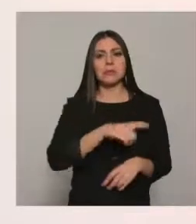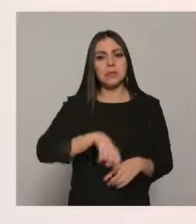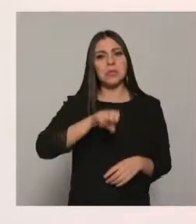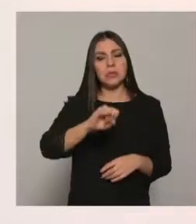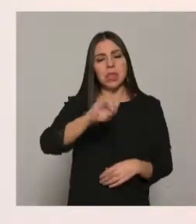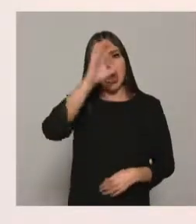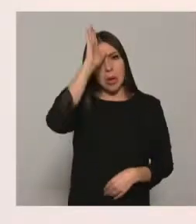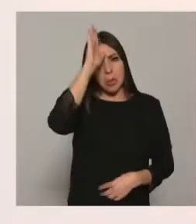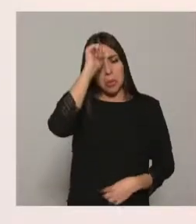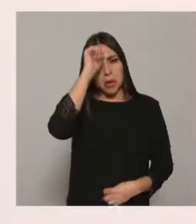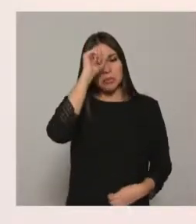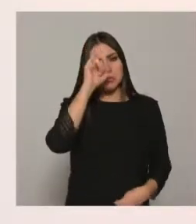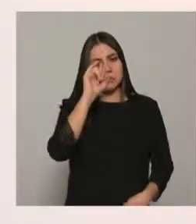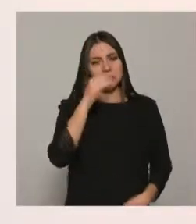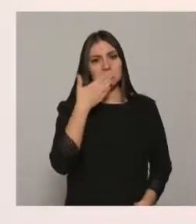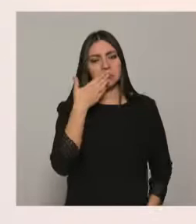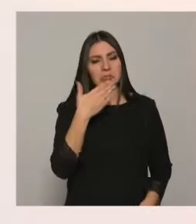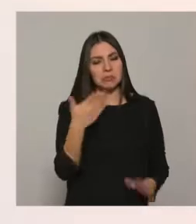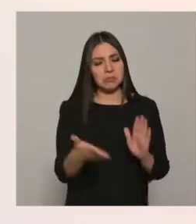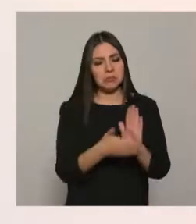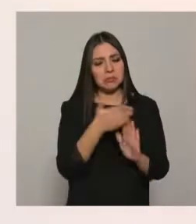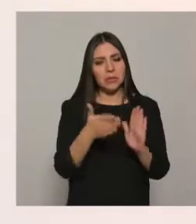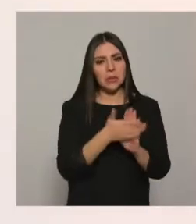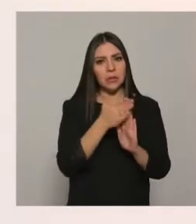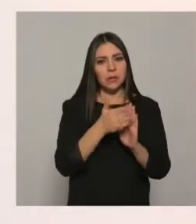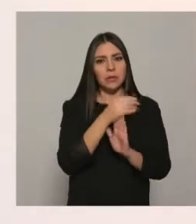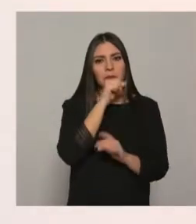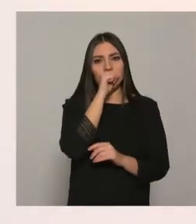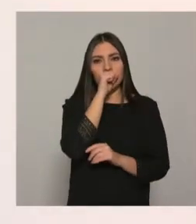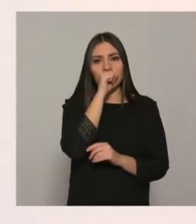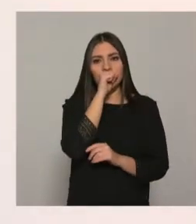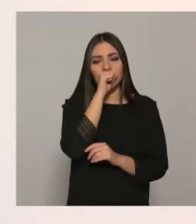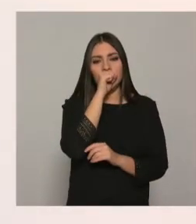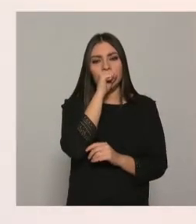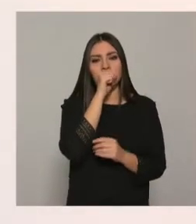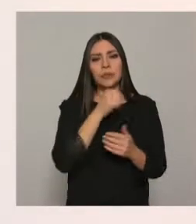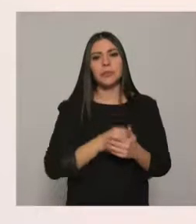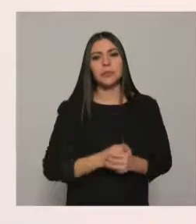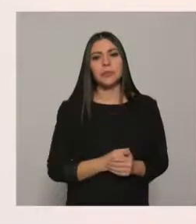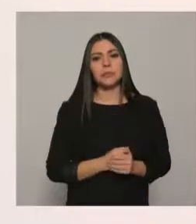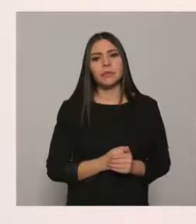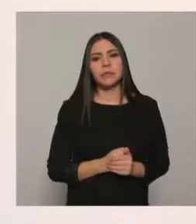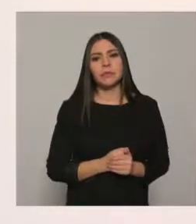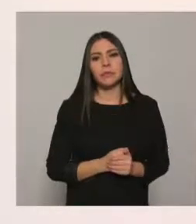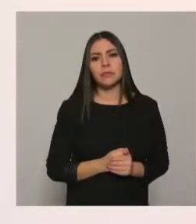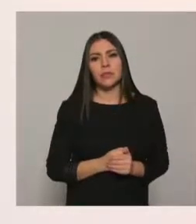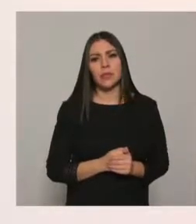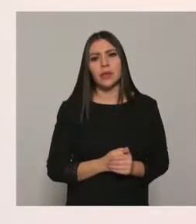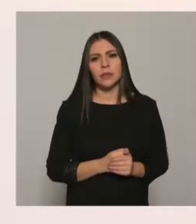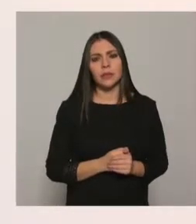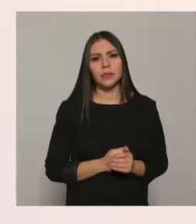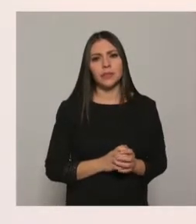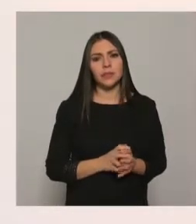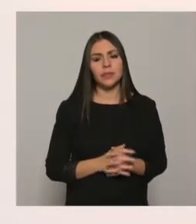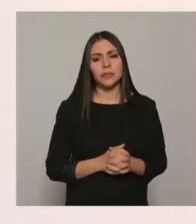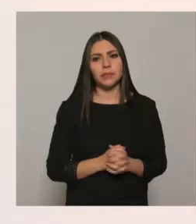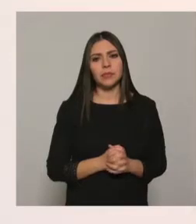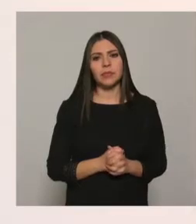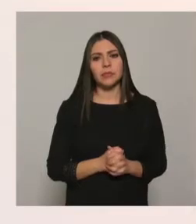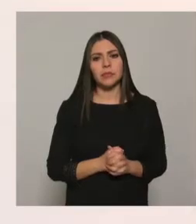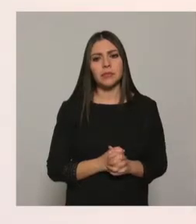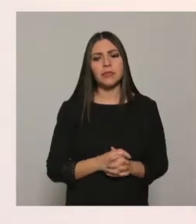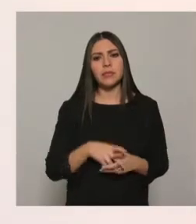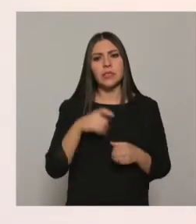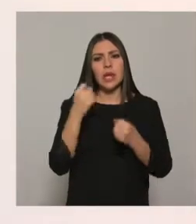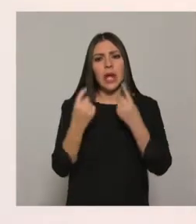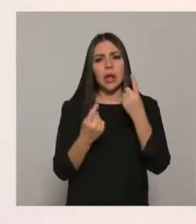comentas, que incluso han considerado la posibilidad de que el Instituto Electoral de la Ciudad de México organice